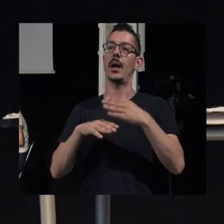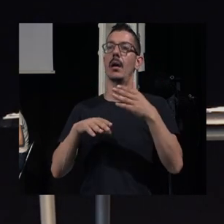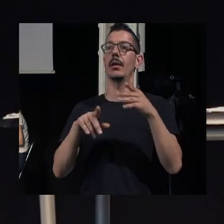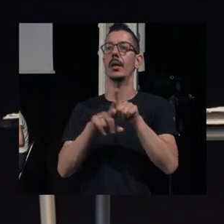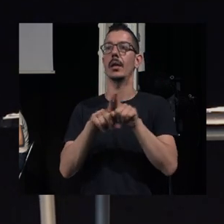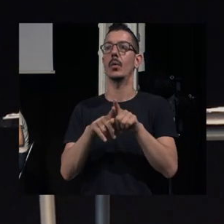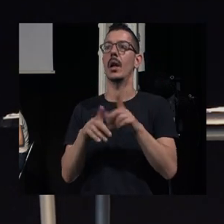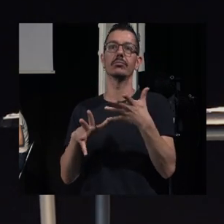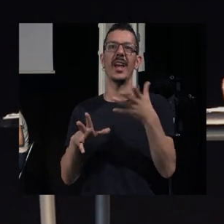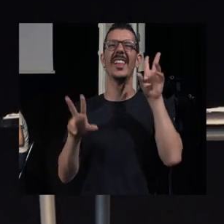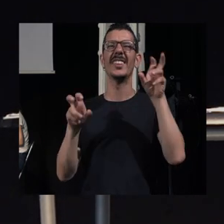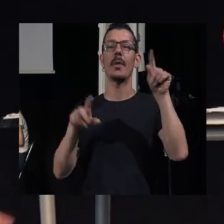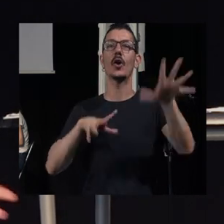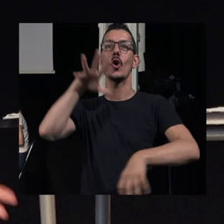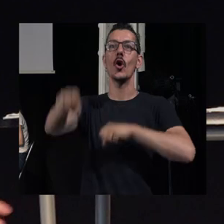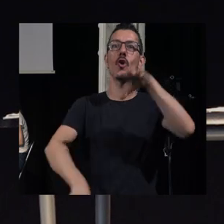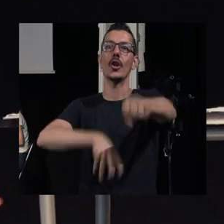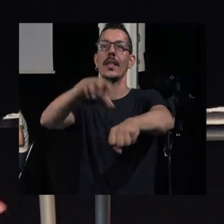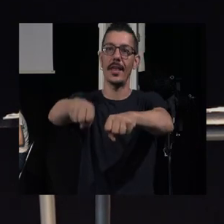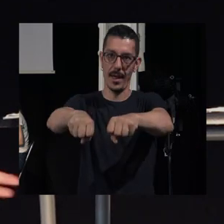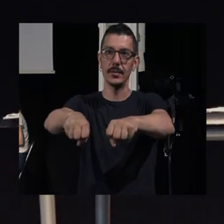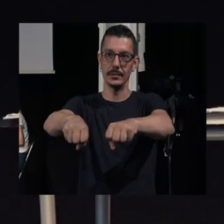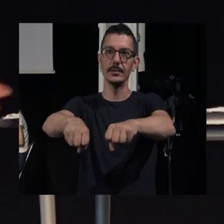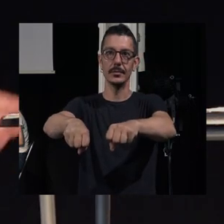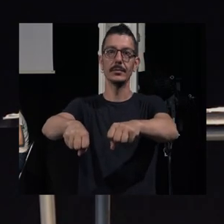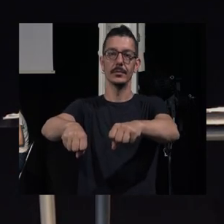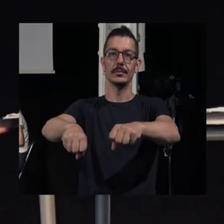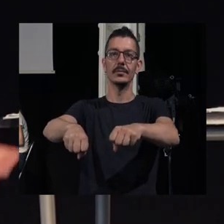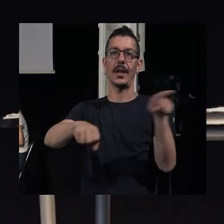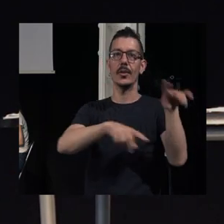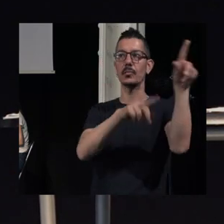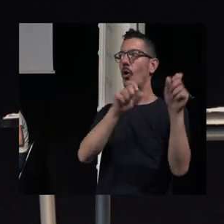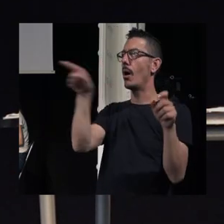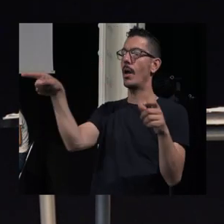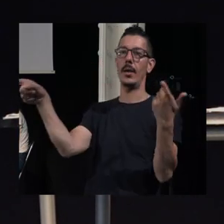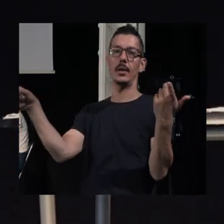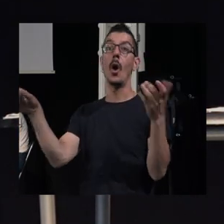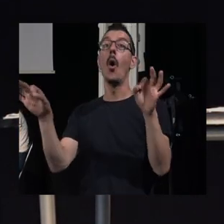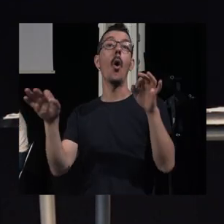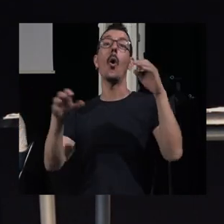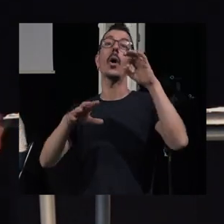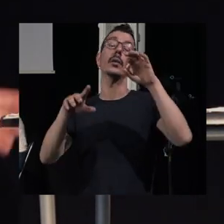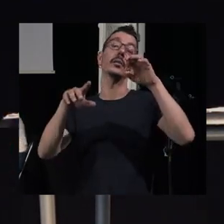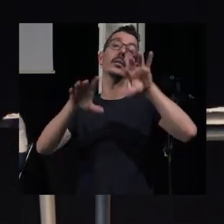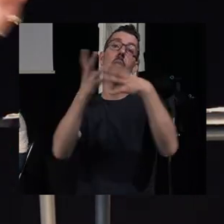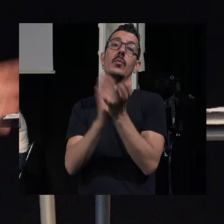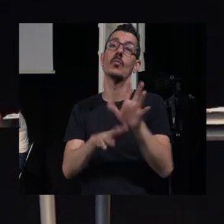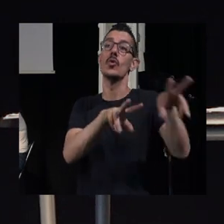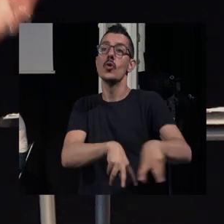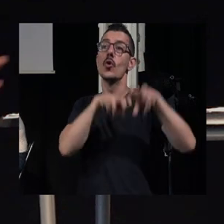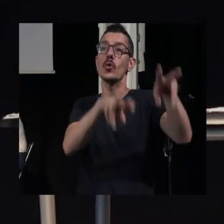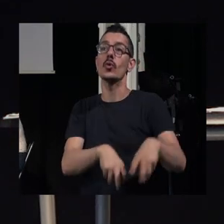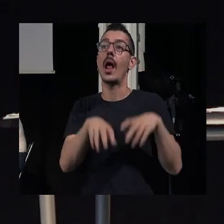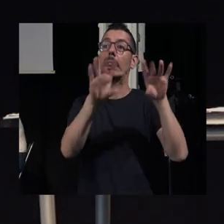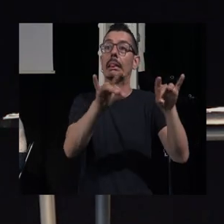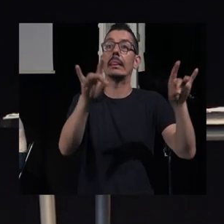de nuestra colonialidad y poscolonialidad, por no hablar del mundo rural, que ha sido intocado, ¿no? O sea, que creemos que